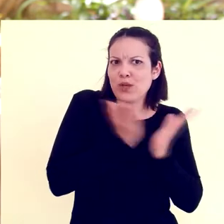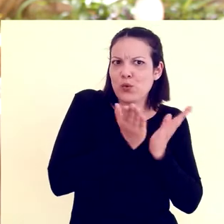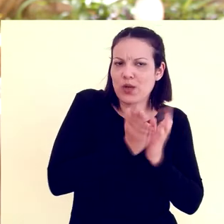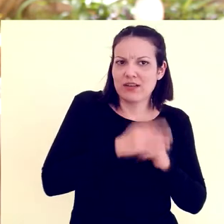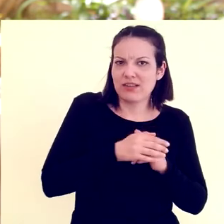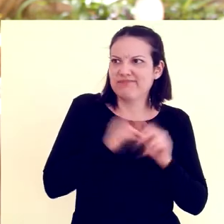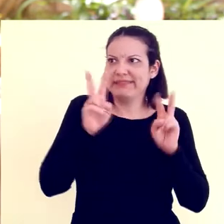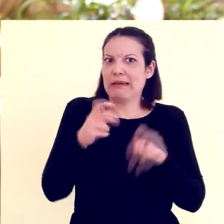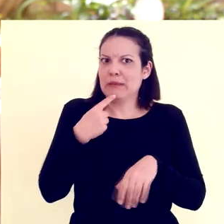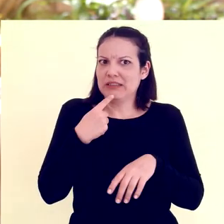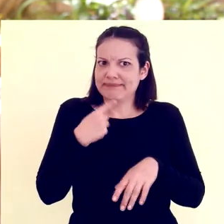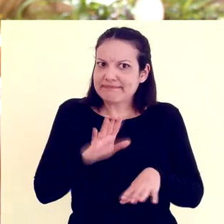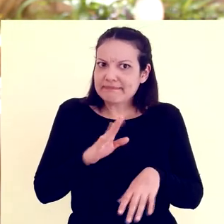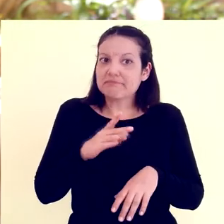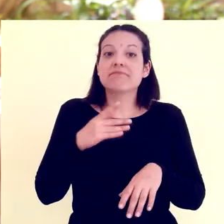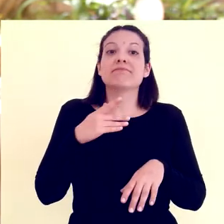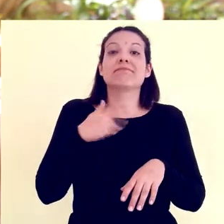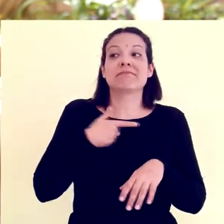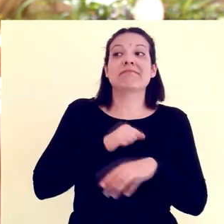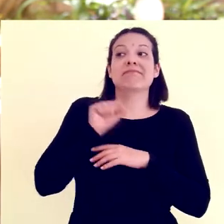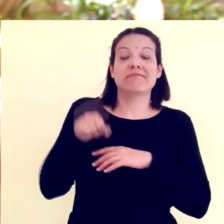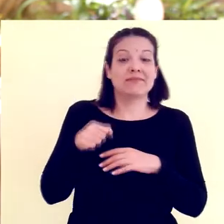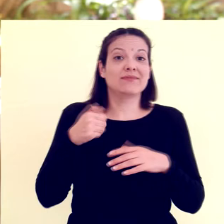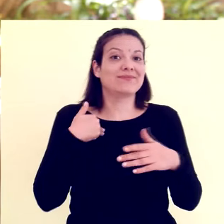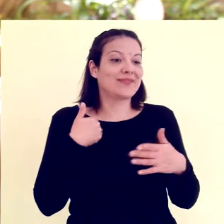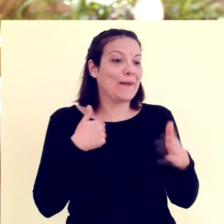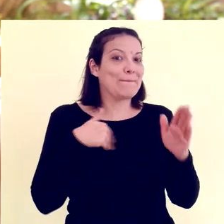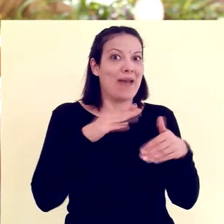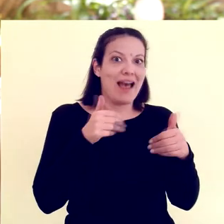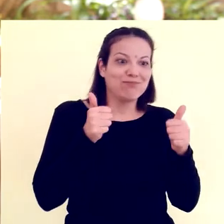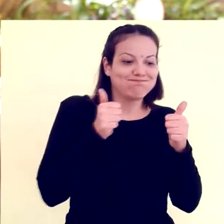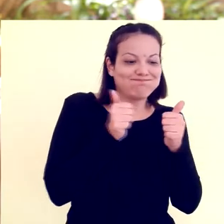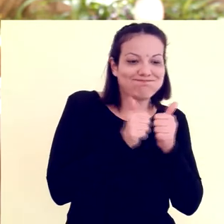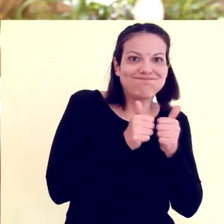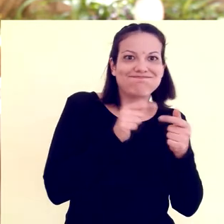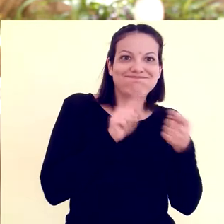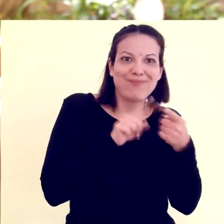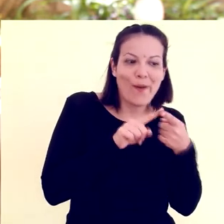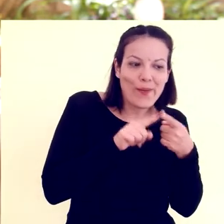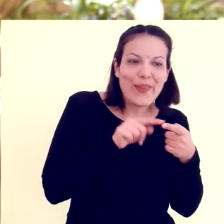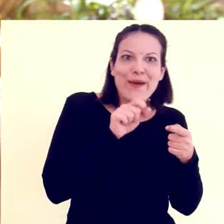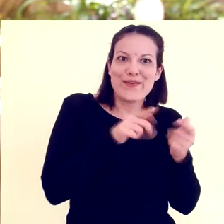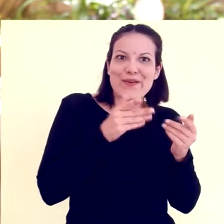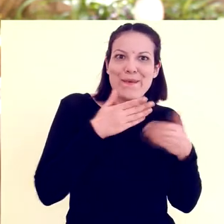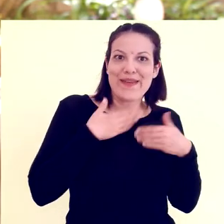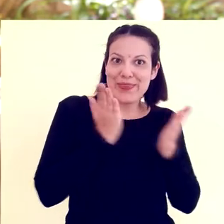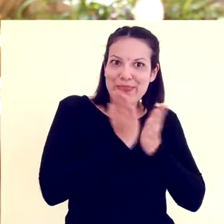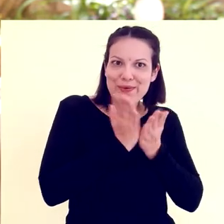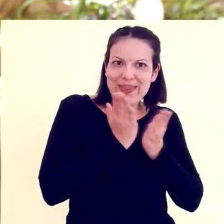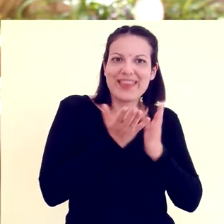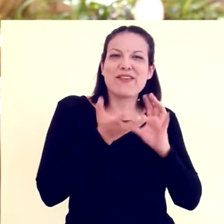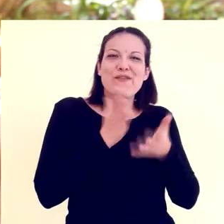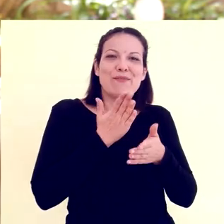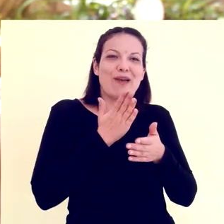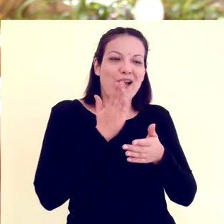el, ¿no? Yo cuando empecé a acercarme más ¿no?, a mis estudiantes,